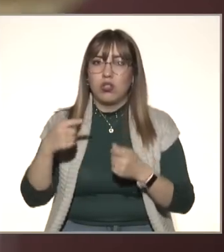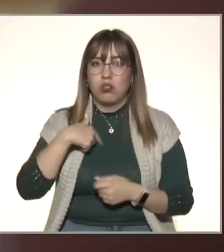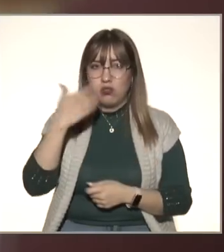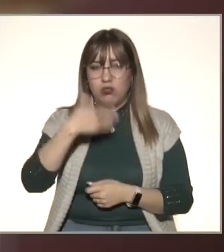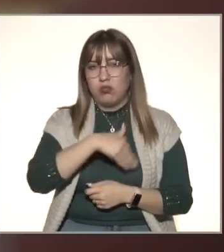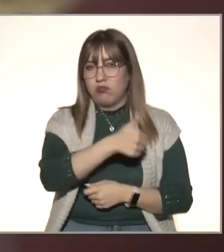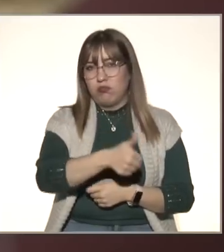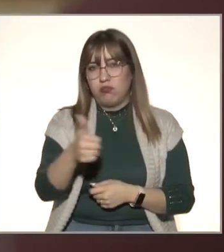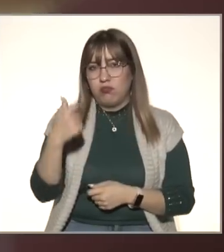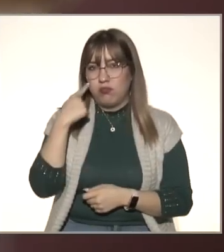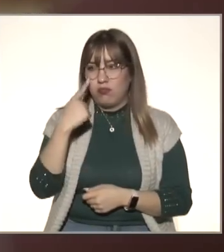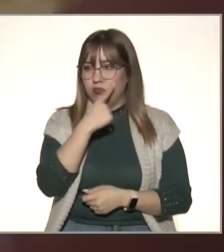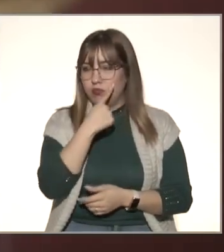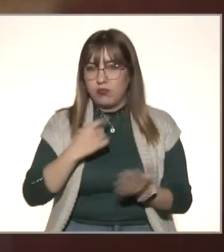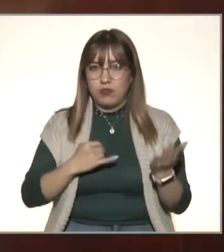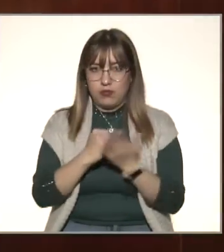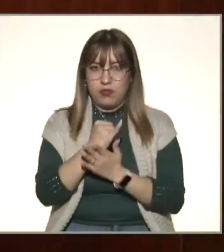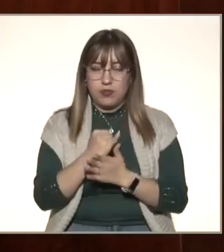lado.